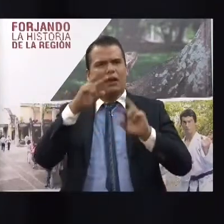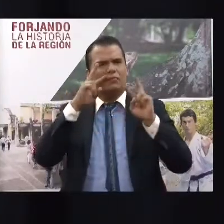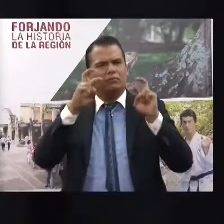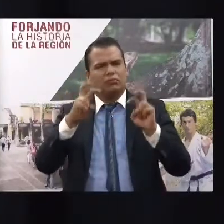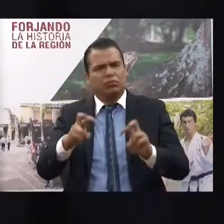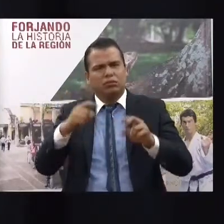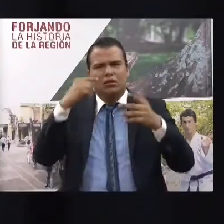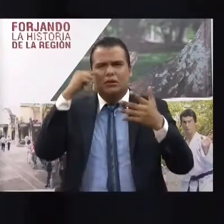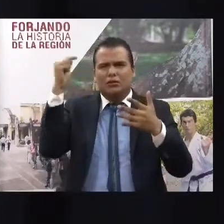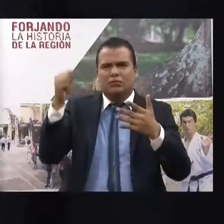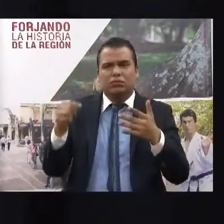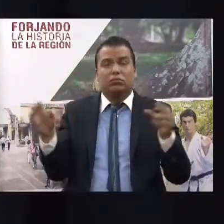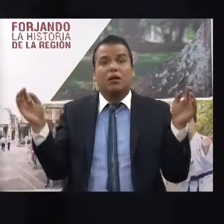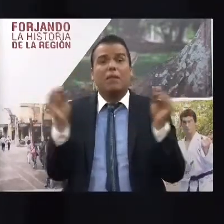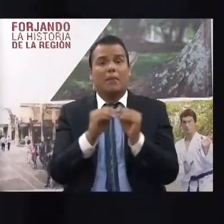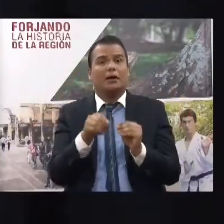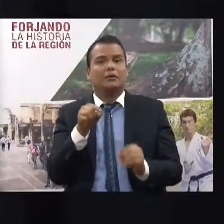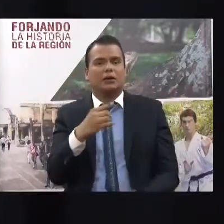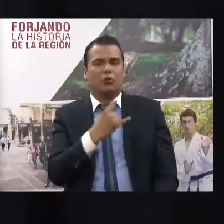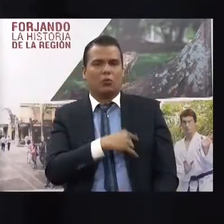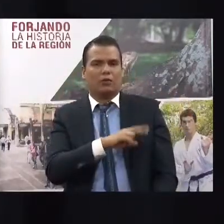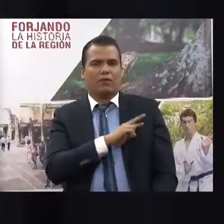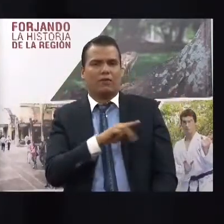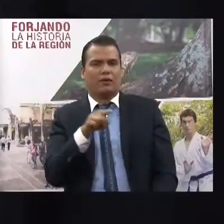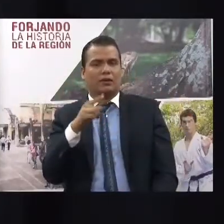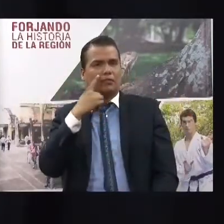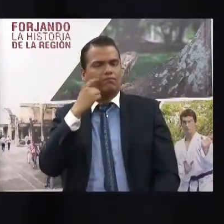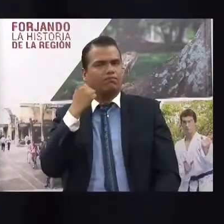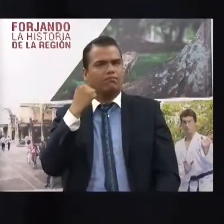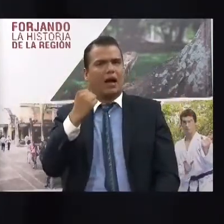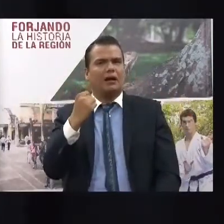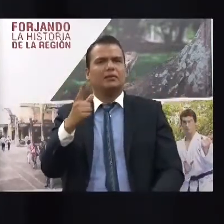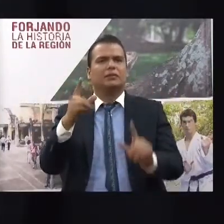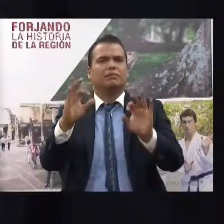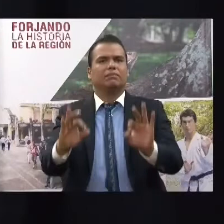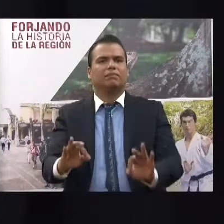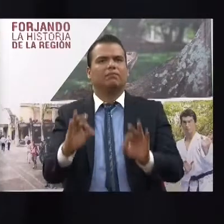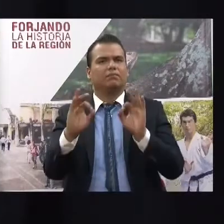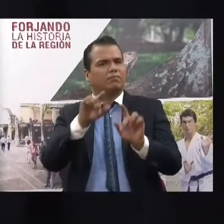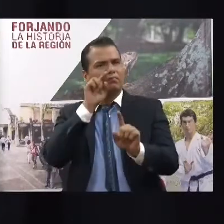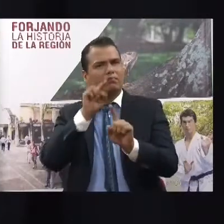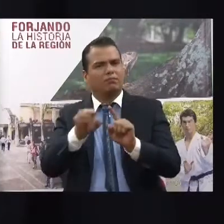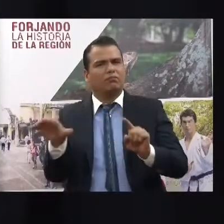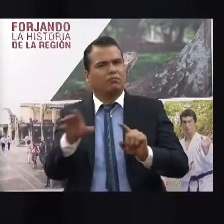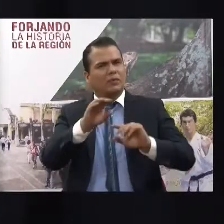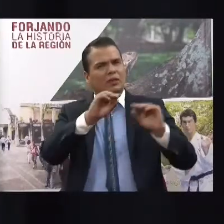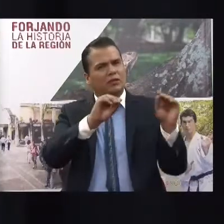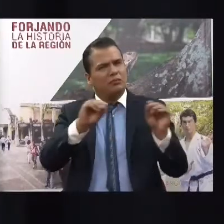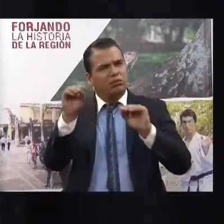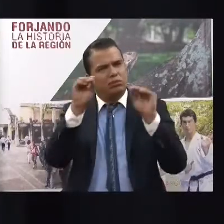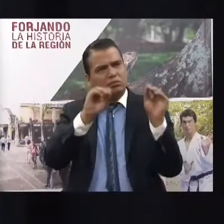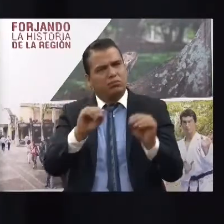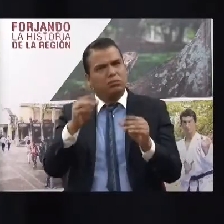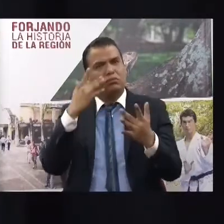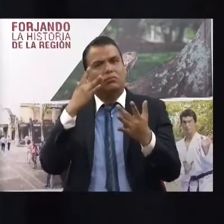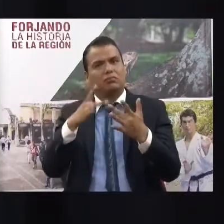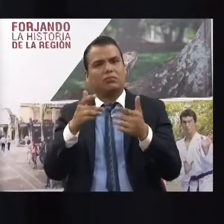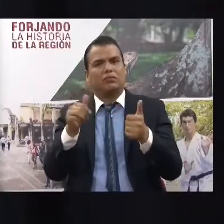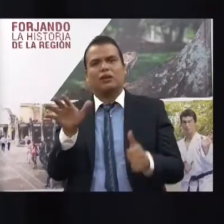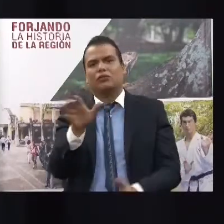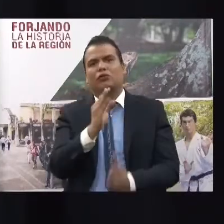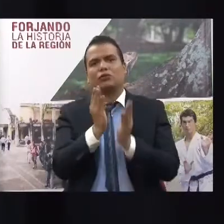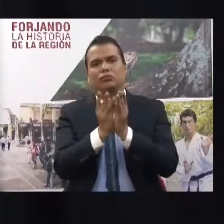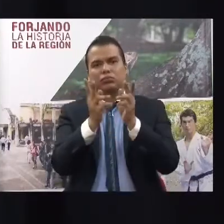investigación, pero también una universidad que tiene una enorme calidad en la formación y pertinencia de sus graduandos y que